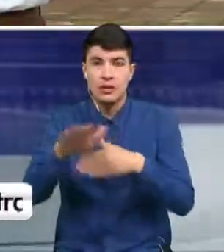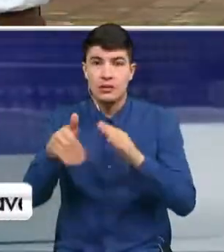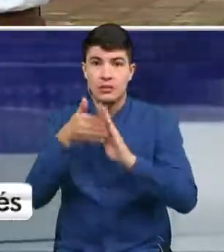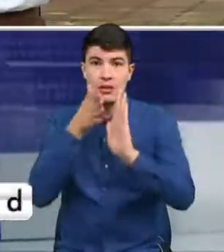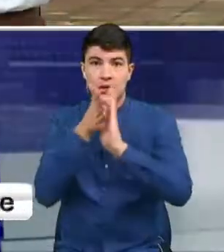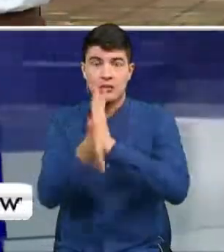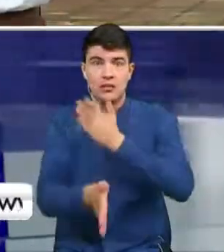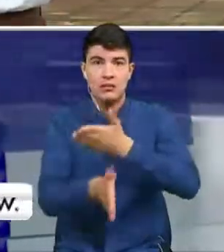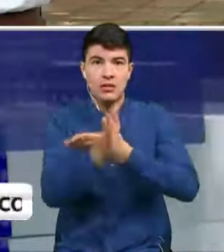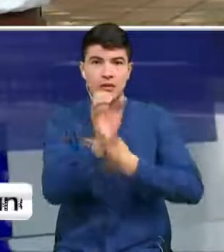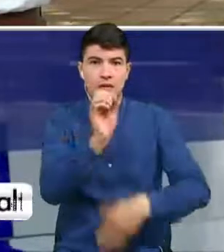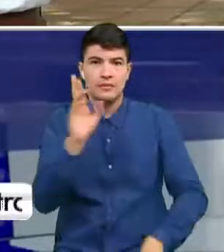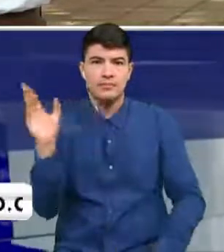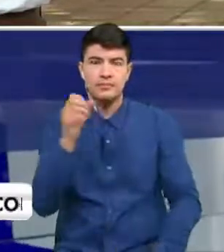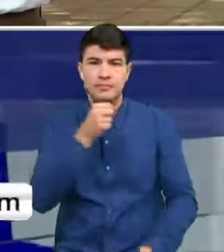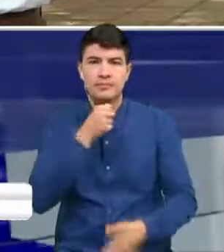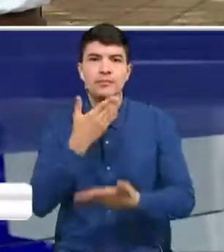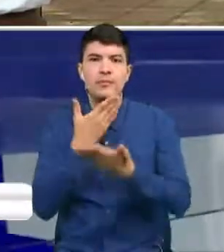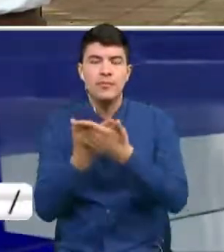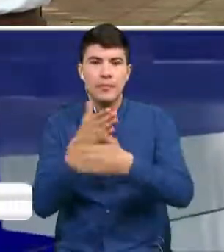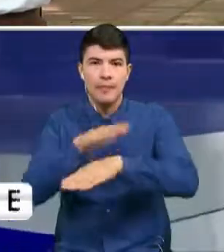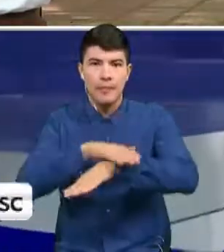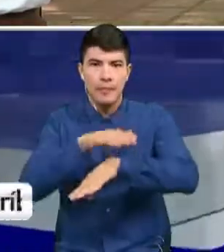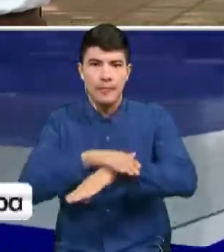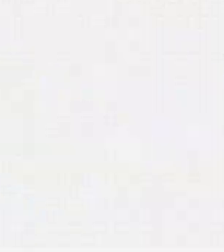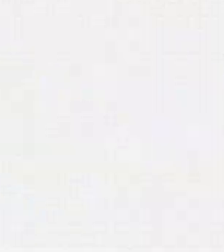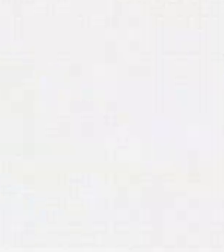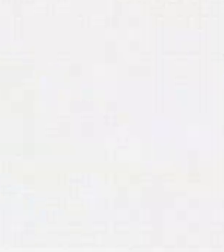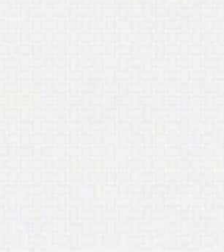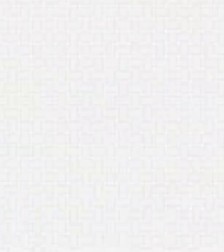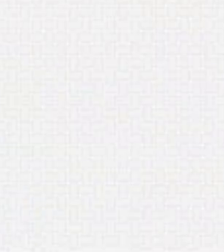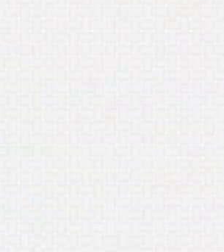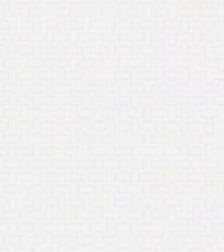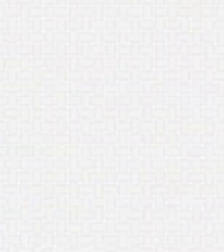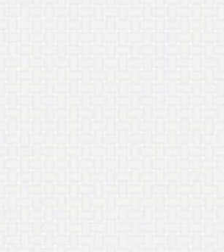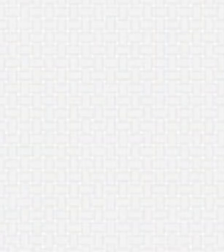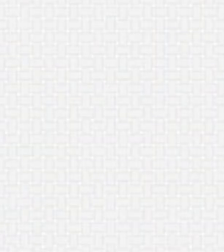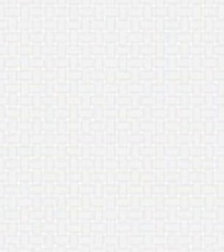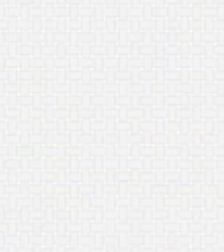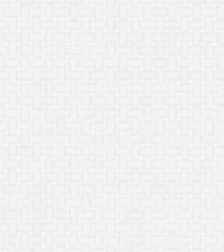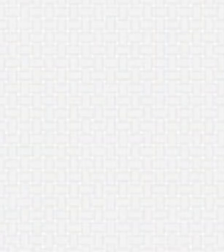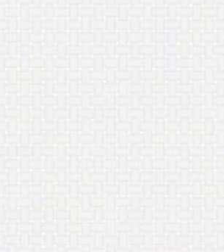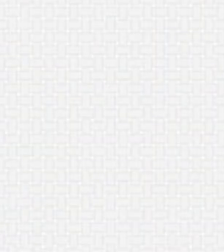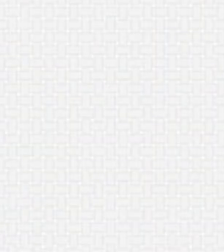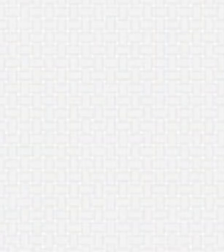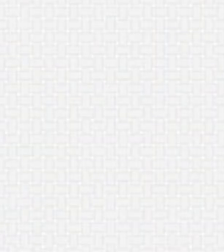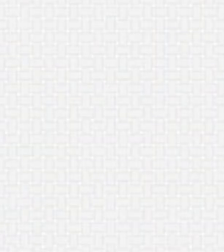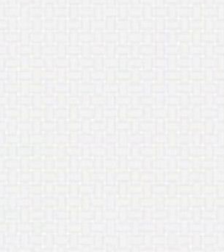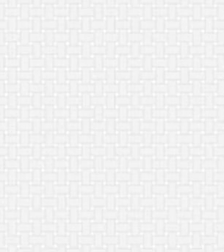rege mirada se informó geither los gatos cuadros para oriente noticias que antro tocón